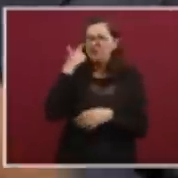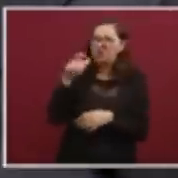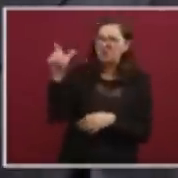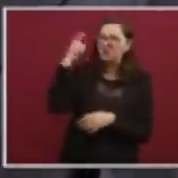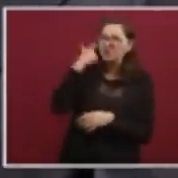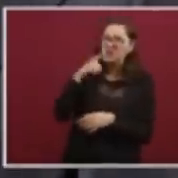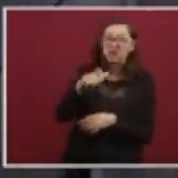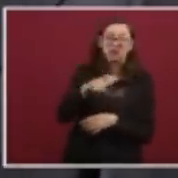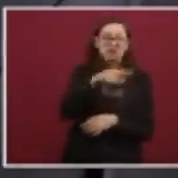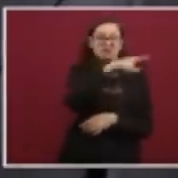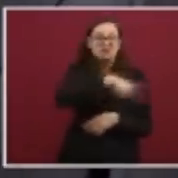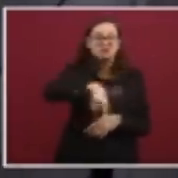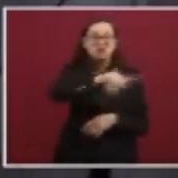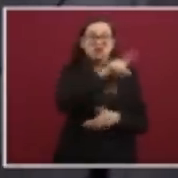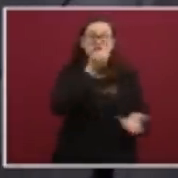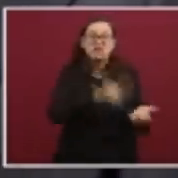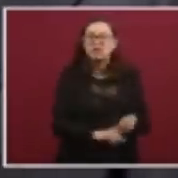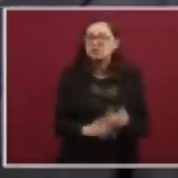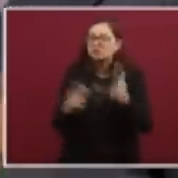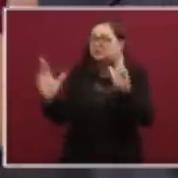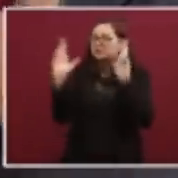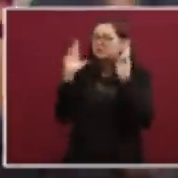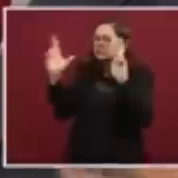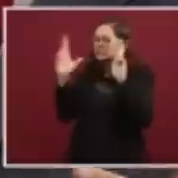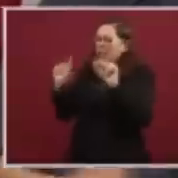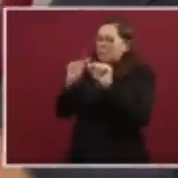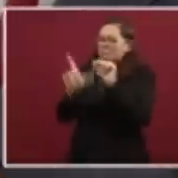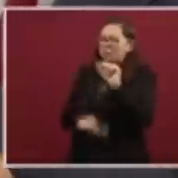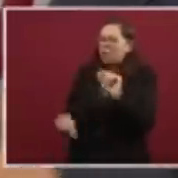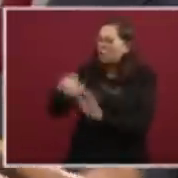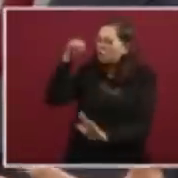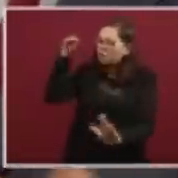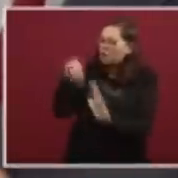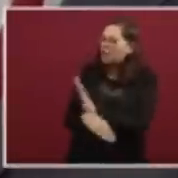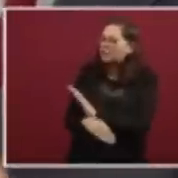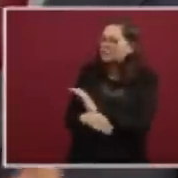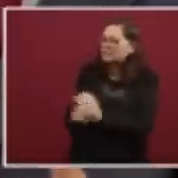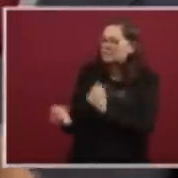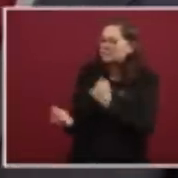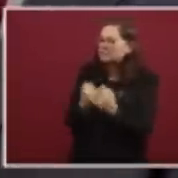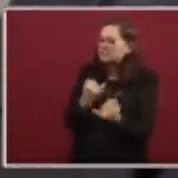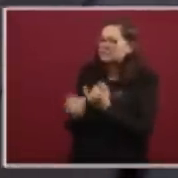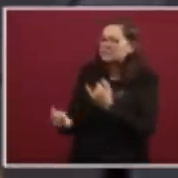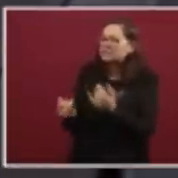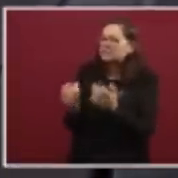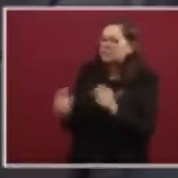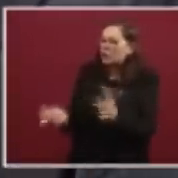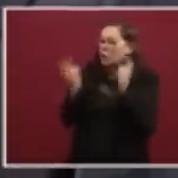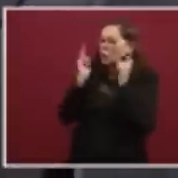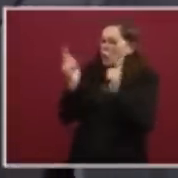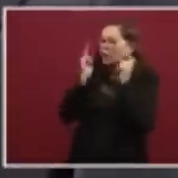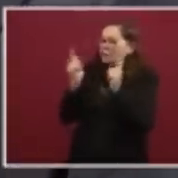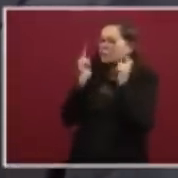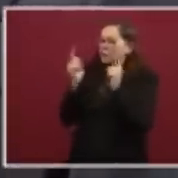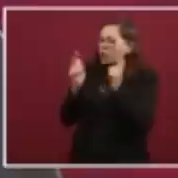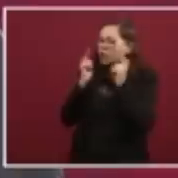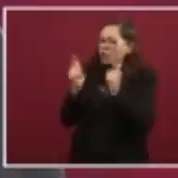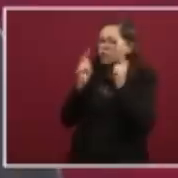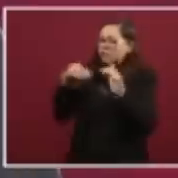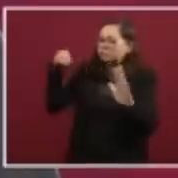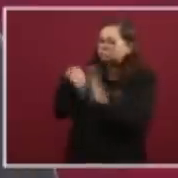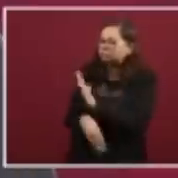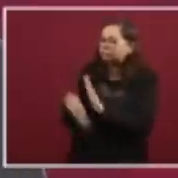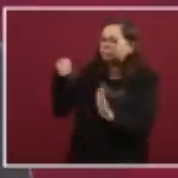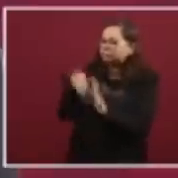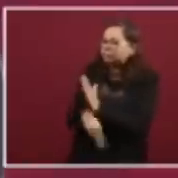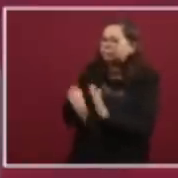quisieran que nos fuera mal y por eso apuestan todos los días a que no va a haber crecimiento,